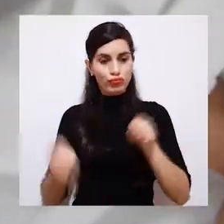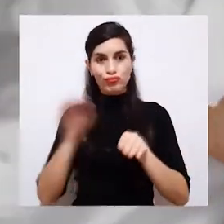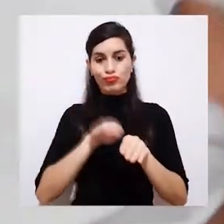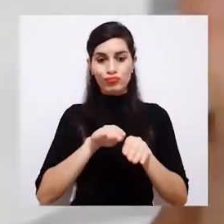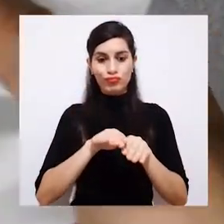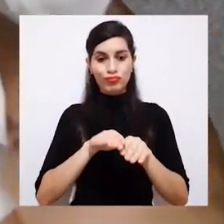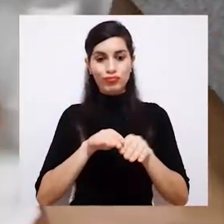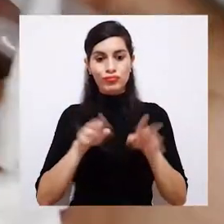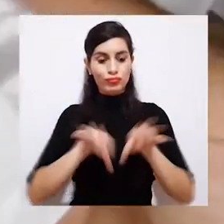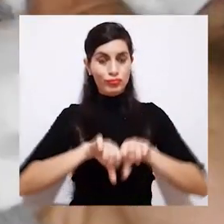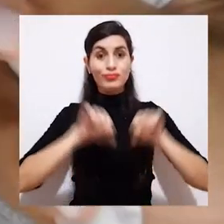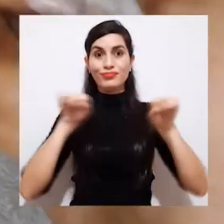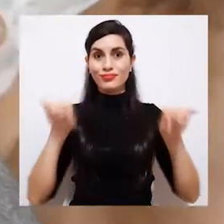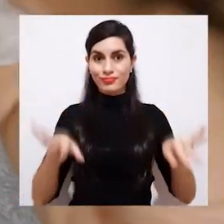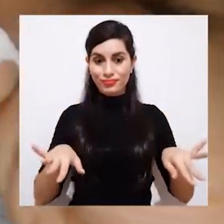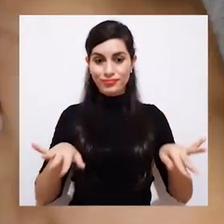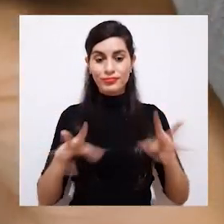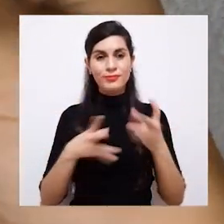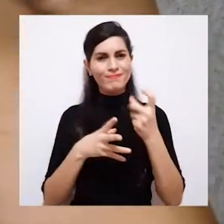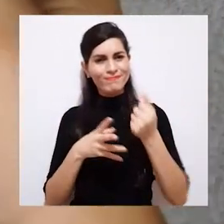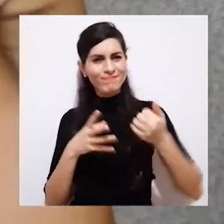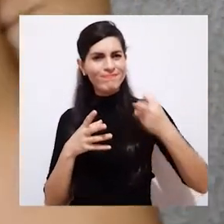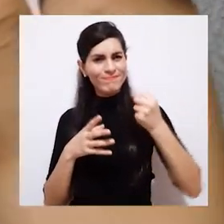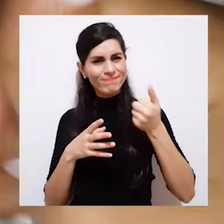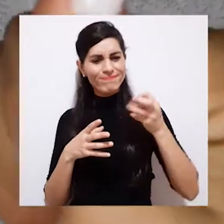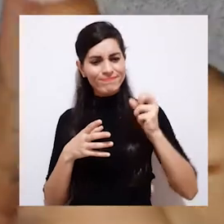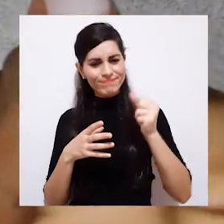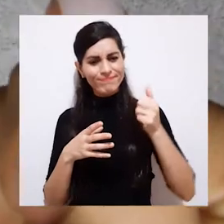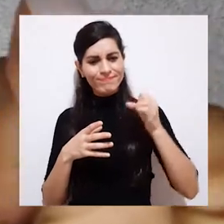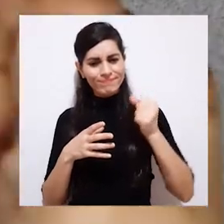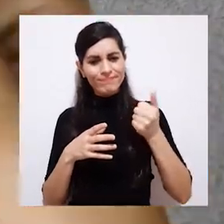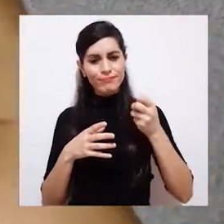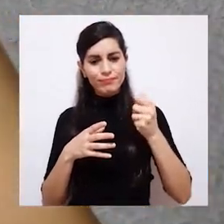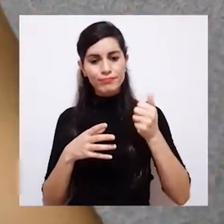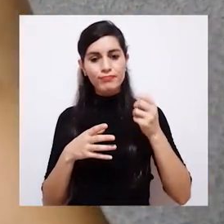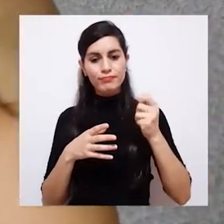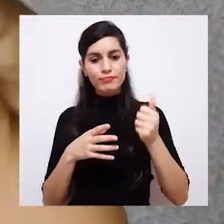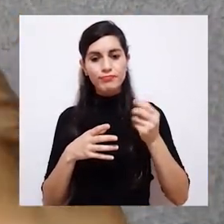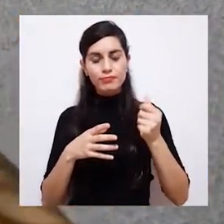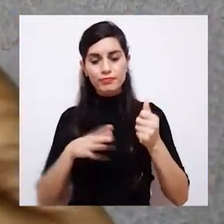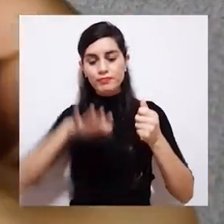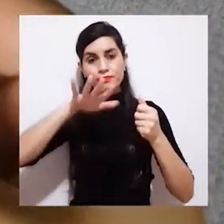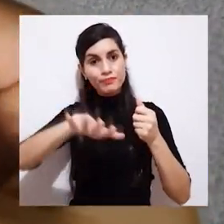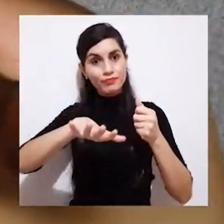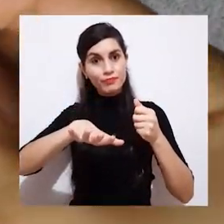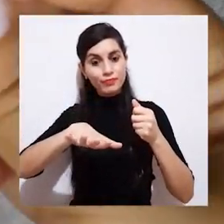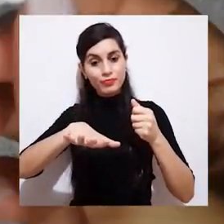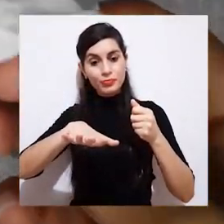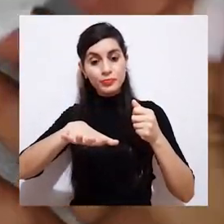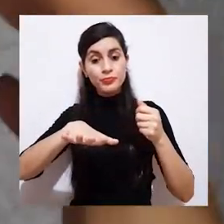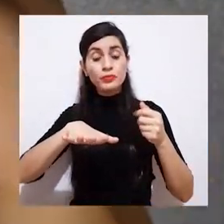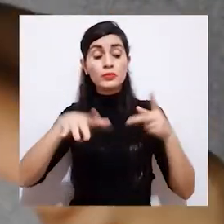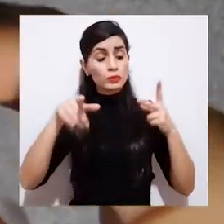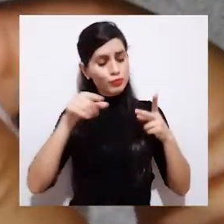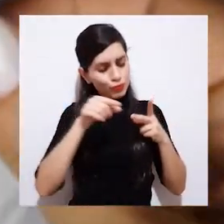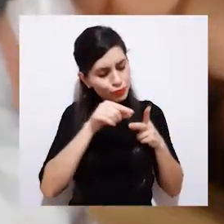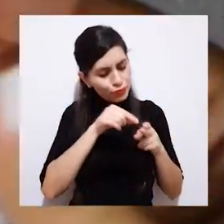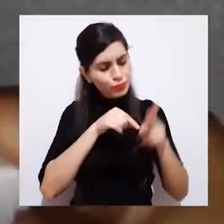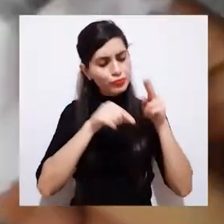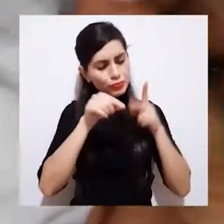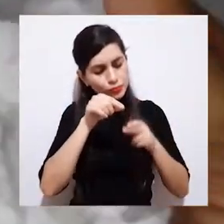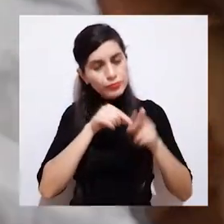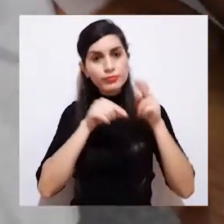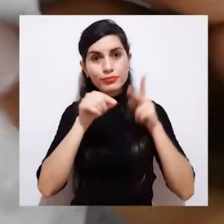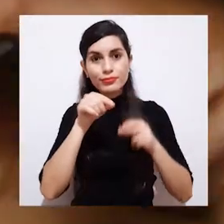dividirlo en dos. Vamos a arrugar el papel para que esto nos ayude con la textura. Luego vamos a cortarlo en